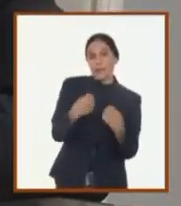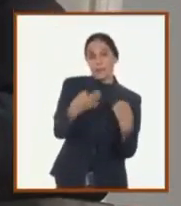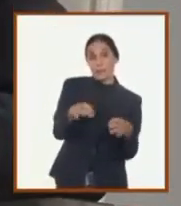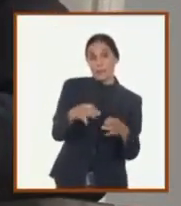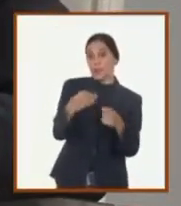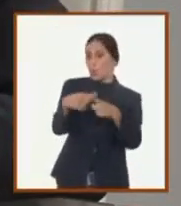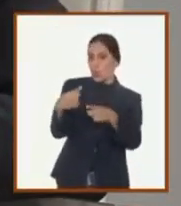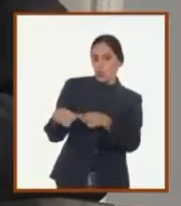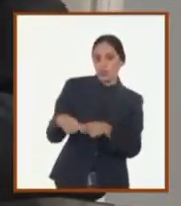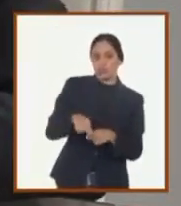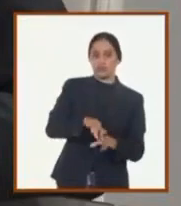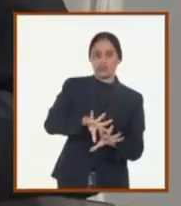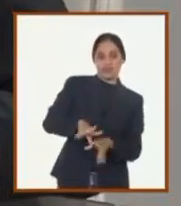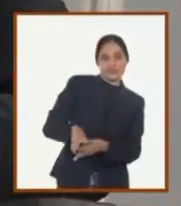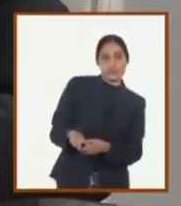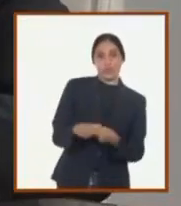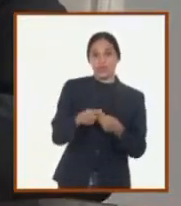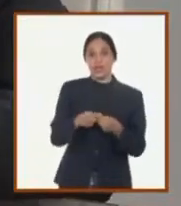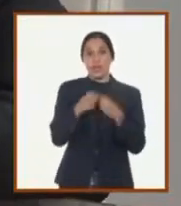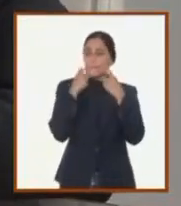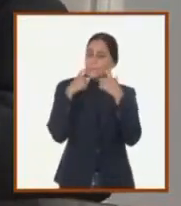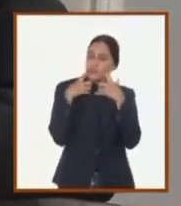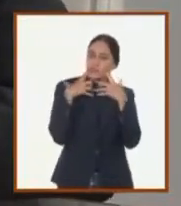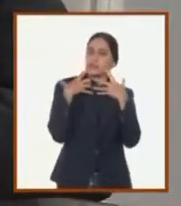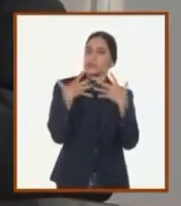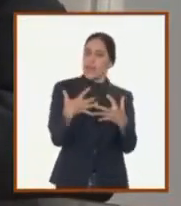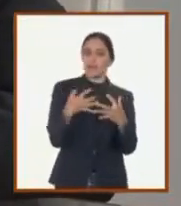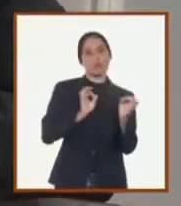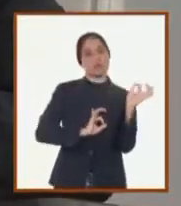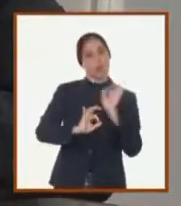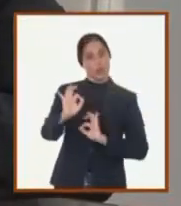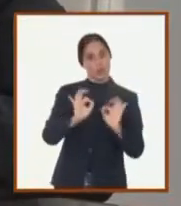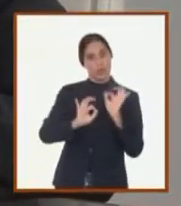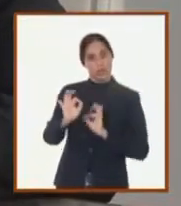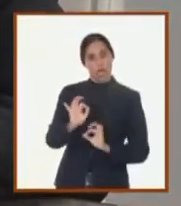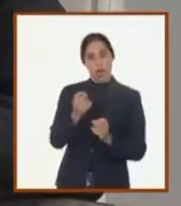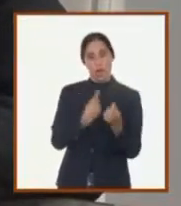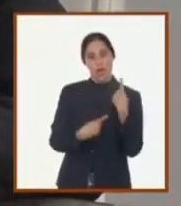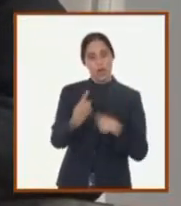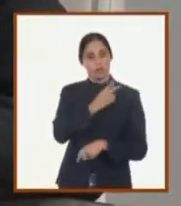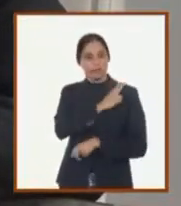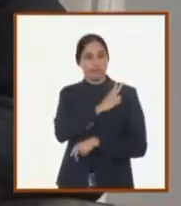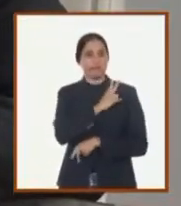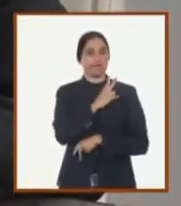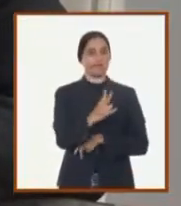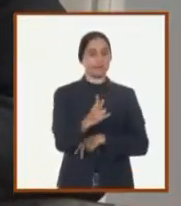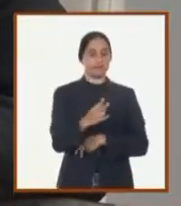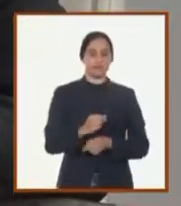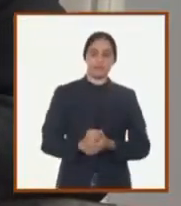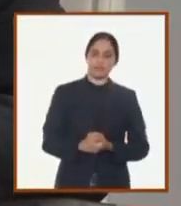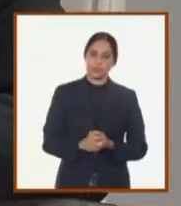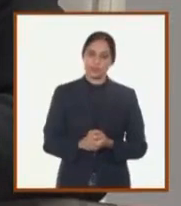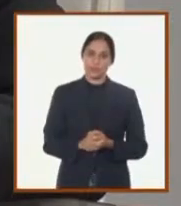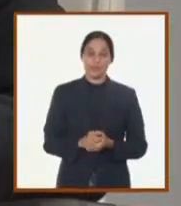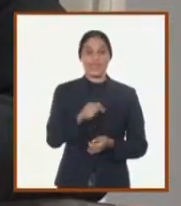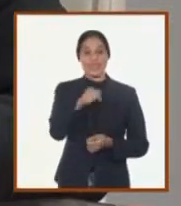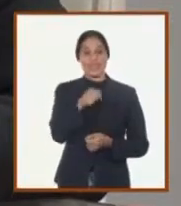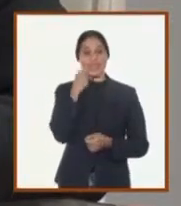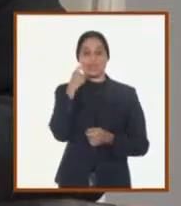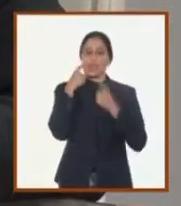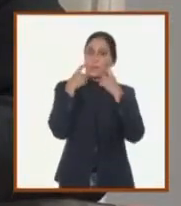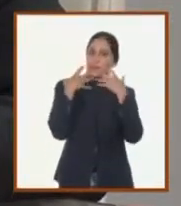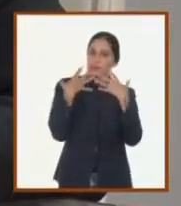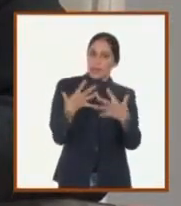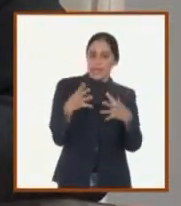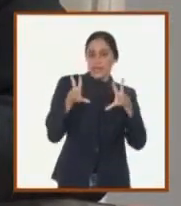entonces conservar documento era un reto en cualquiera de los escenarios de esa lucha sin embargo ese reto fue asumido